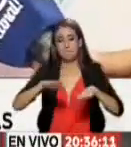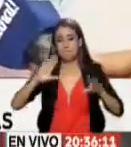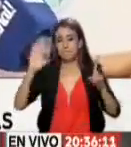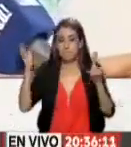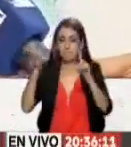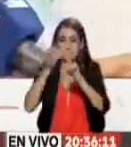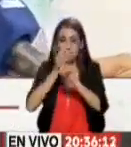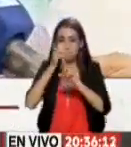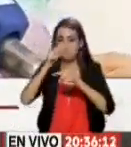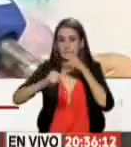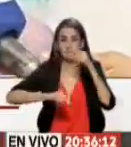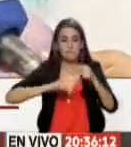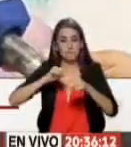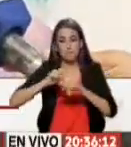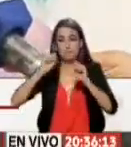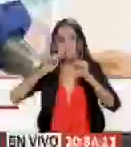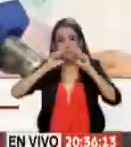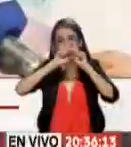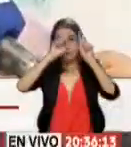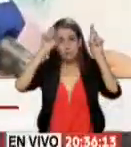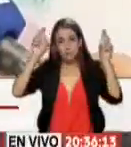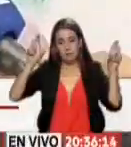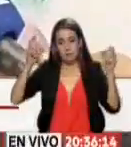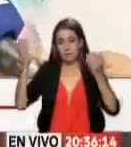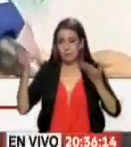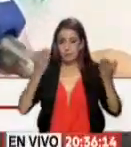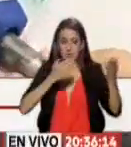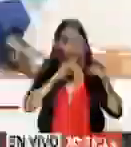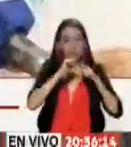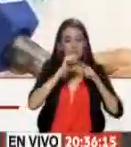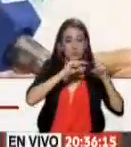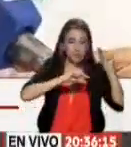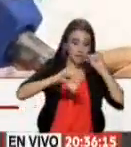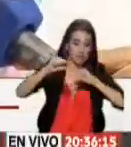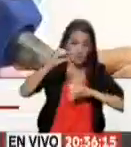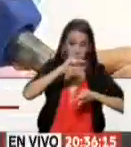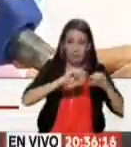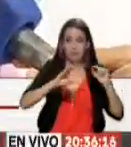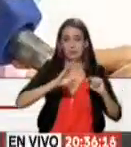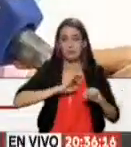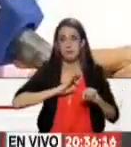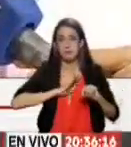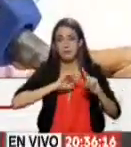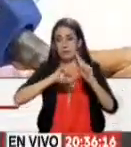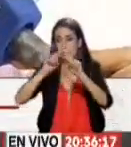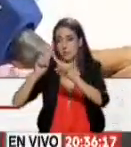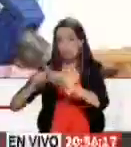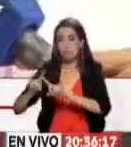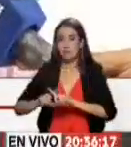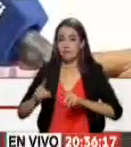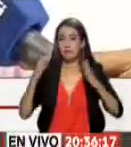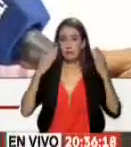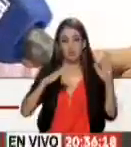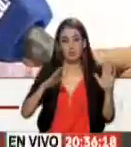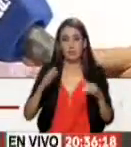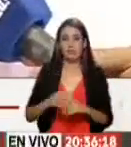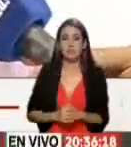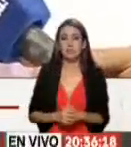la infraestructura para apoyar sus emprendimientos, laboratorios técnicos en diferentes ámbitos, agrícolas,